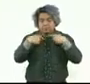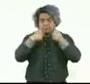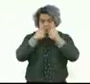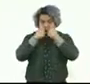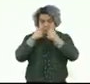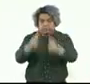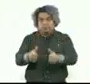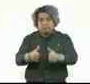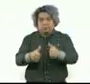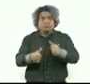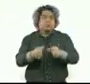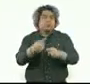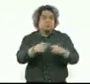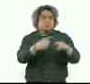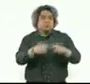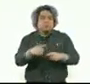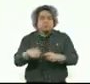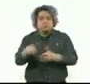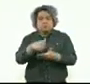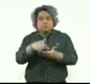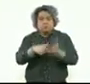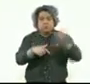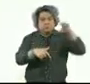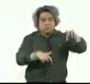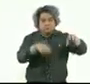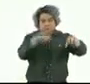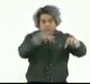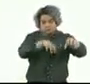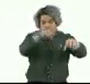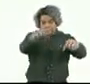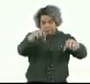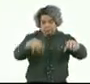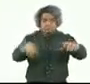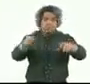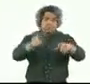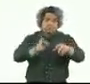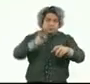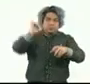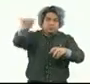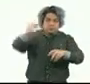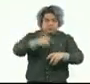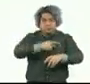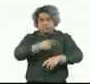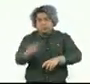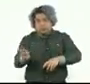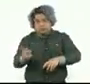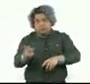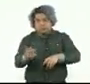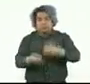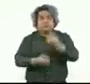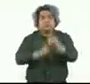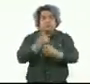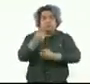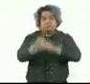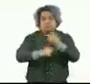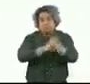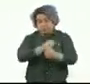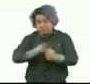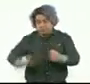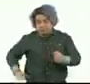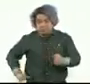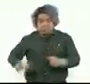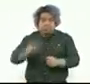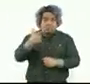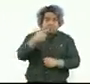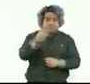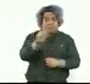de localidades de alta y muy alta marginación. En las alcaldías Gustavo